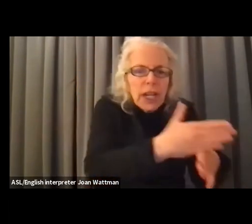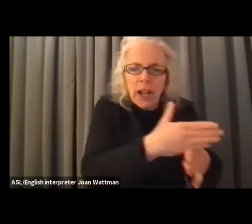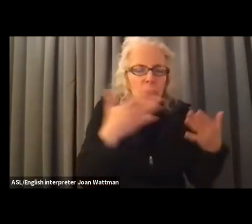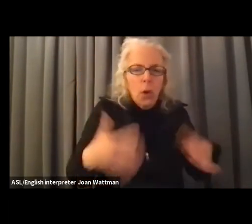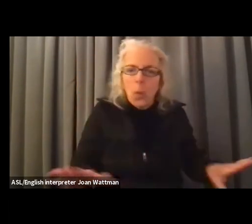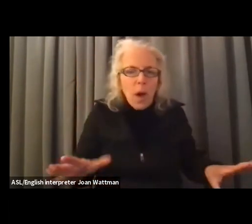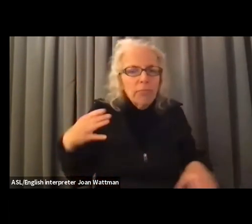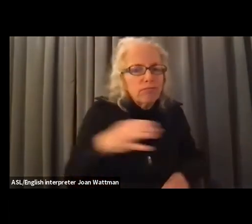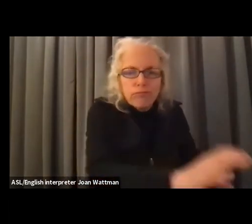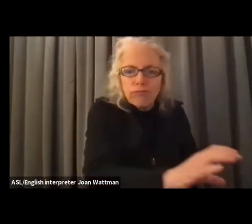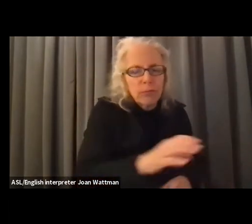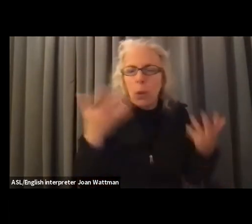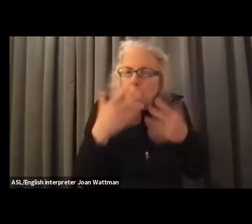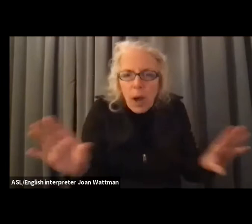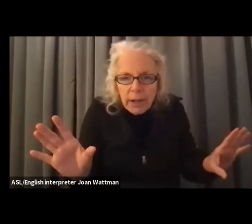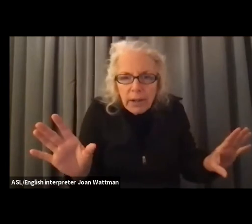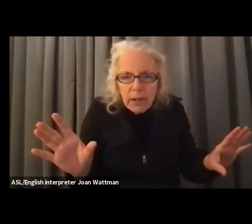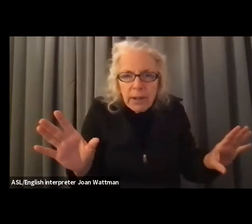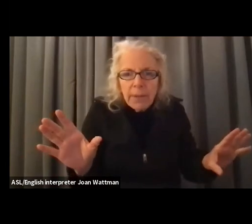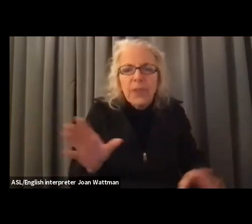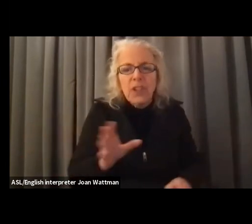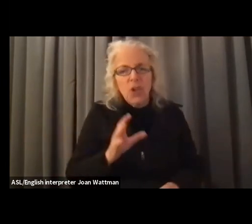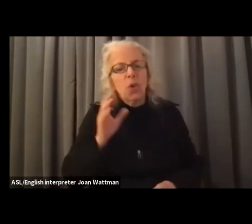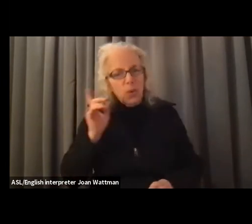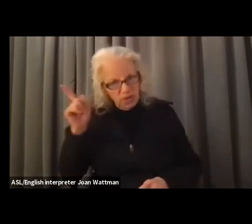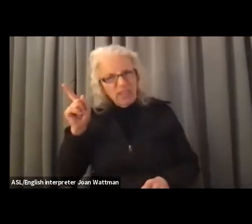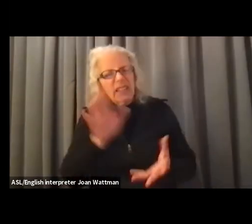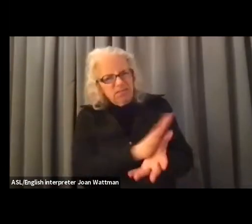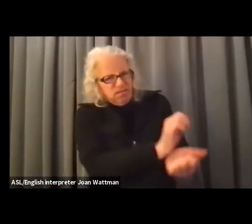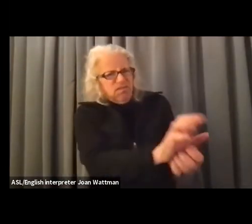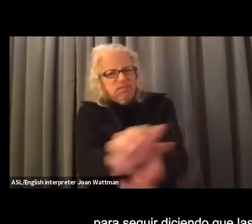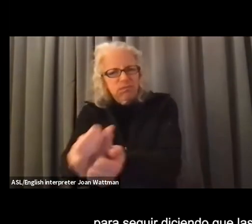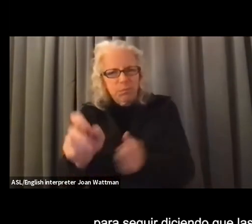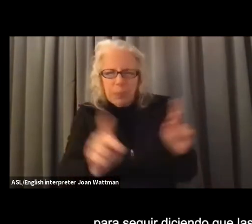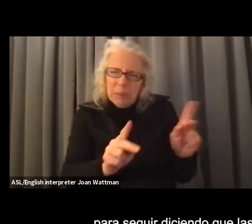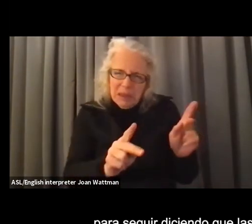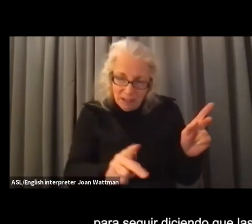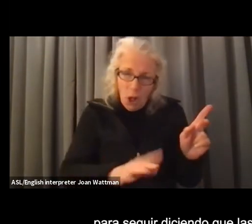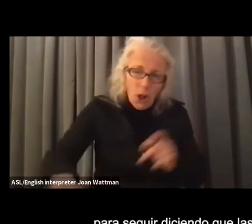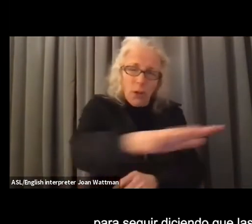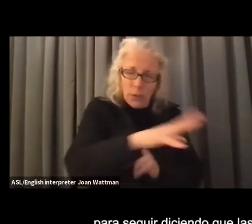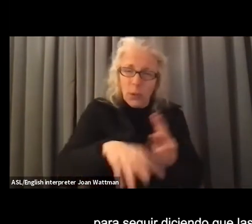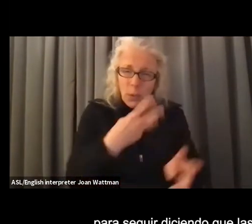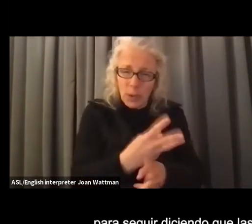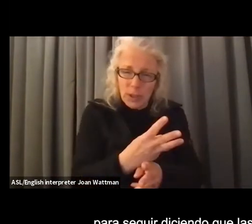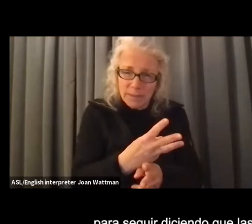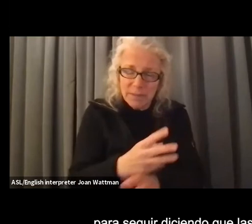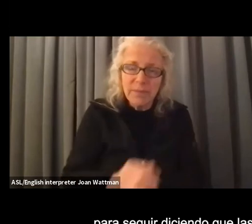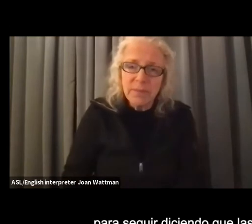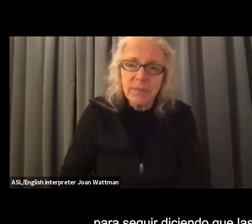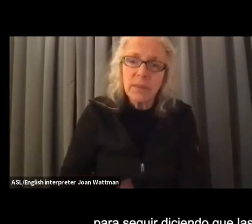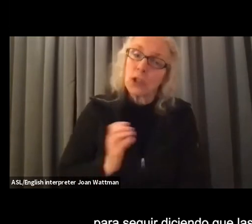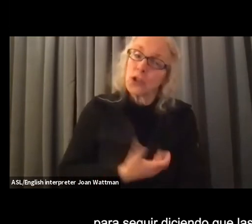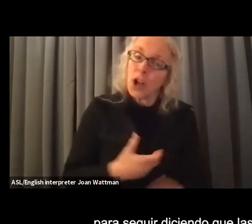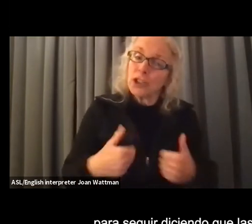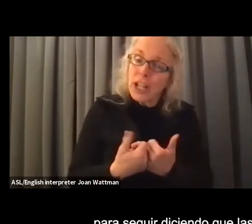Por tanto, yo creo que el gran desafío es seguir alzando la voz, seguir diciendo que las vidas negras importan,